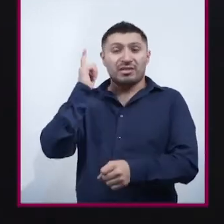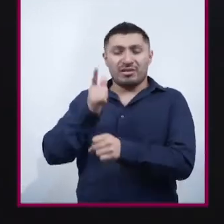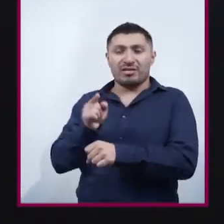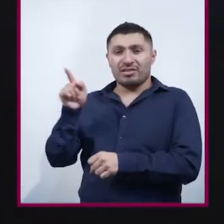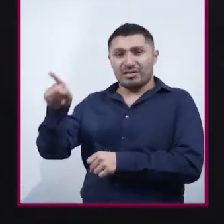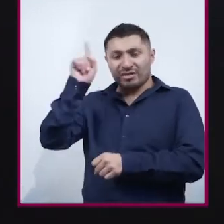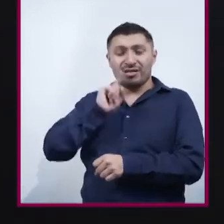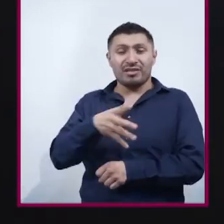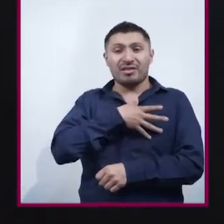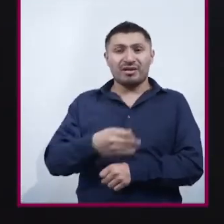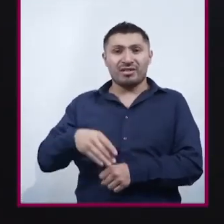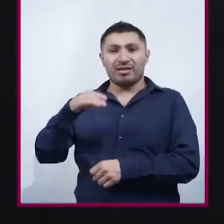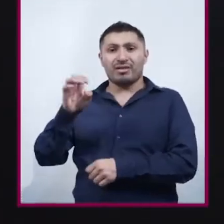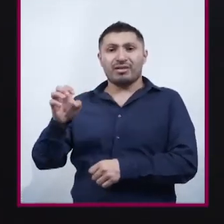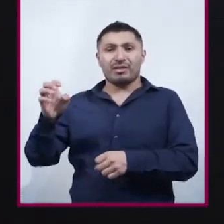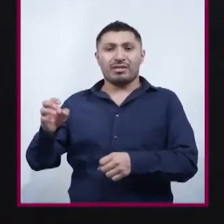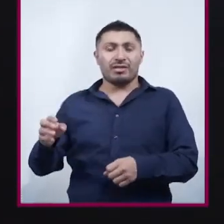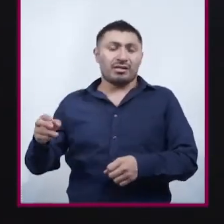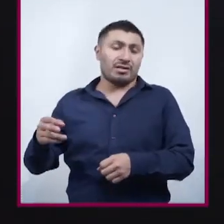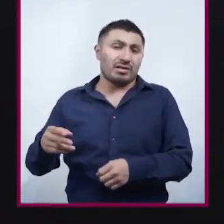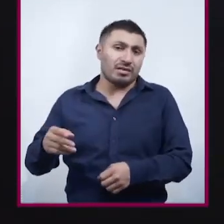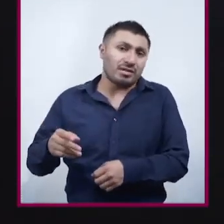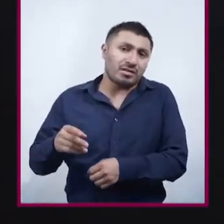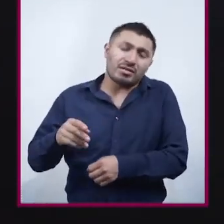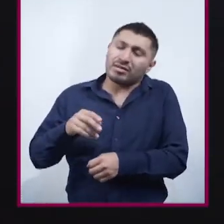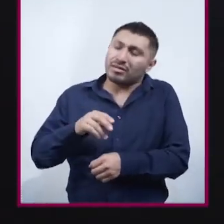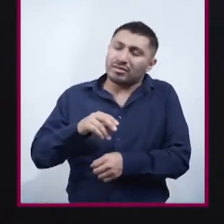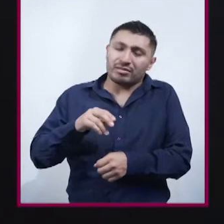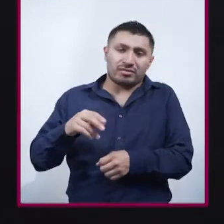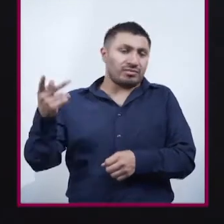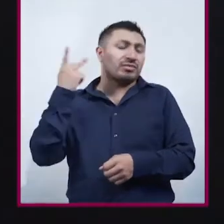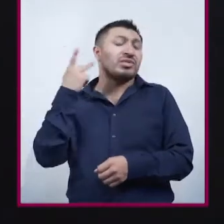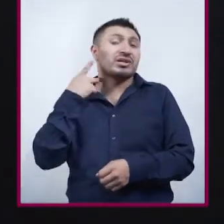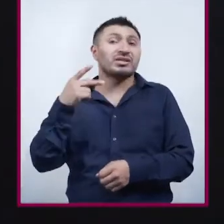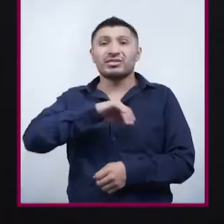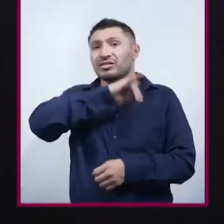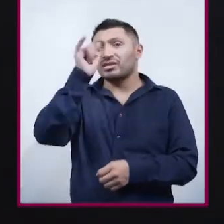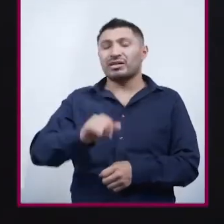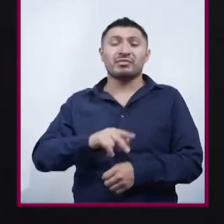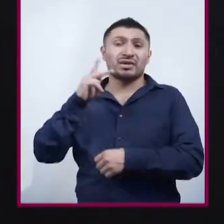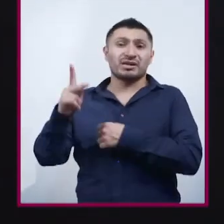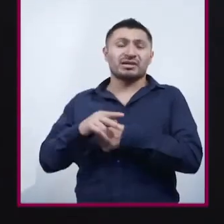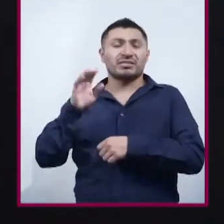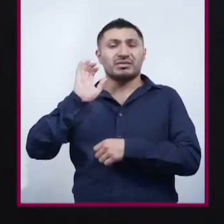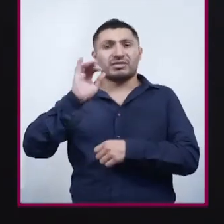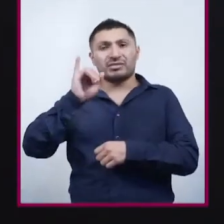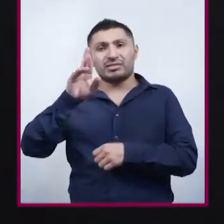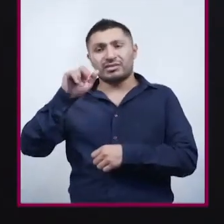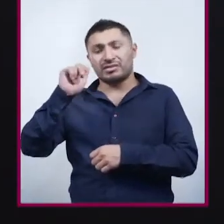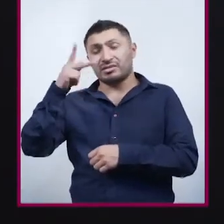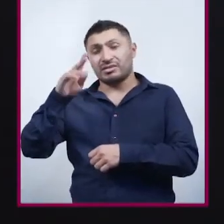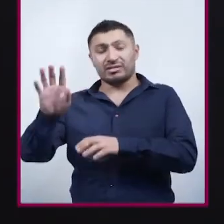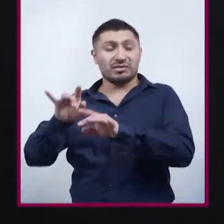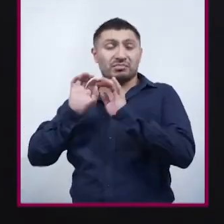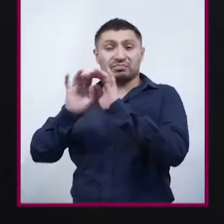descubrió que Nayira era hija del embajador kuwaití en Washington y que no estuvo en su país durante la invasión iraquí.